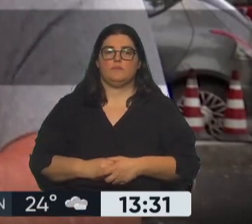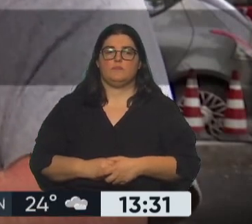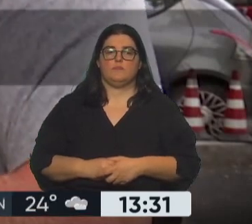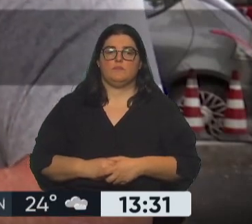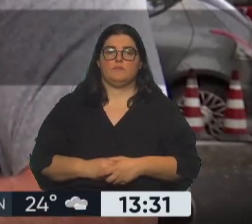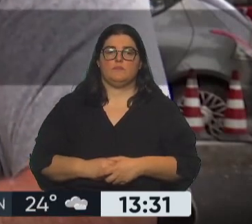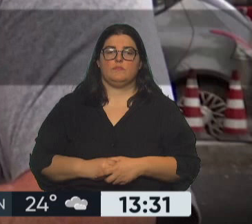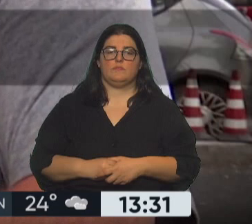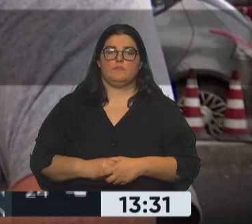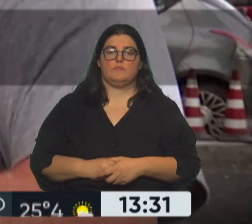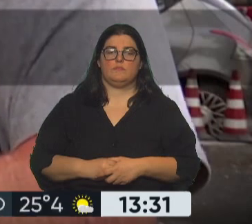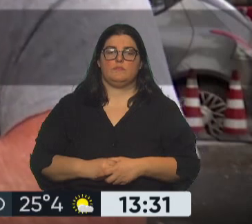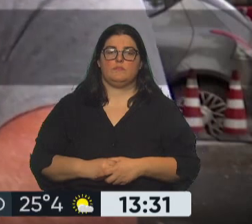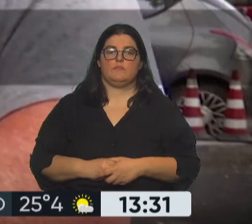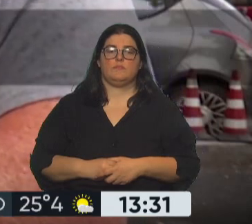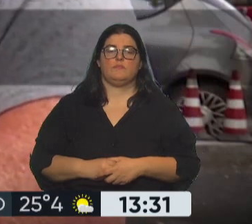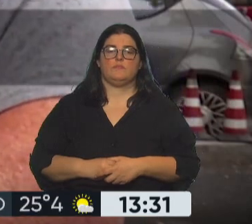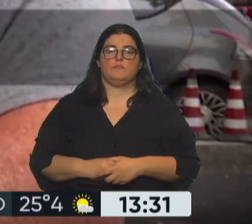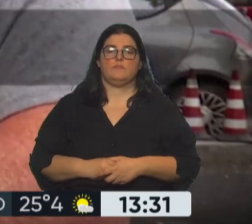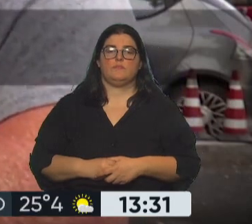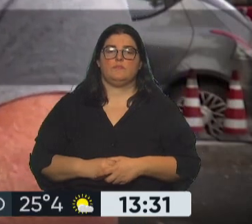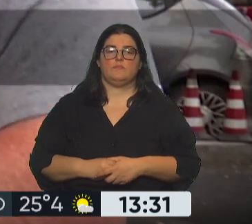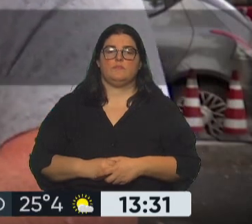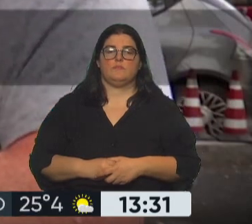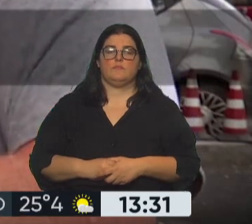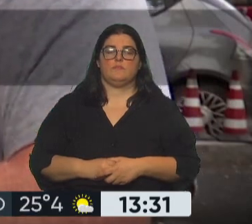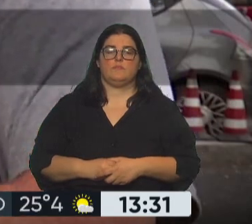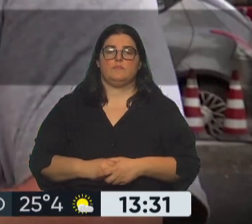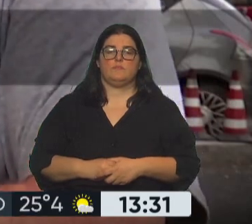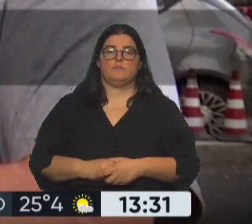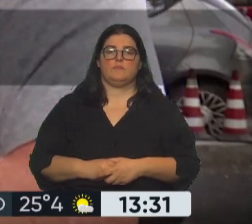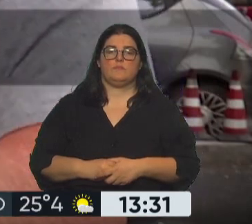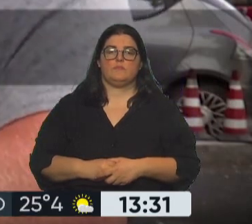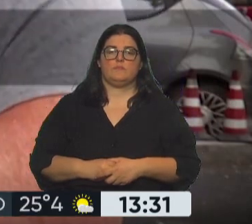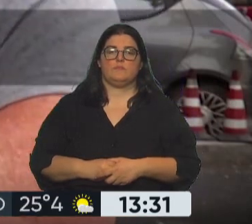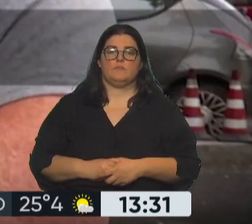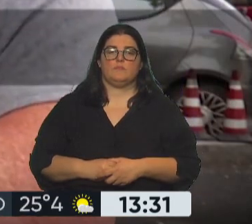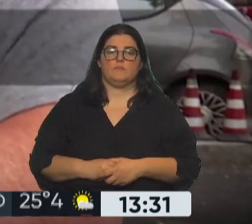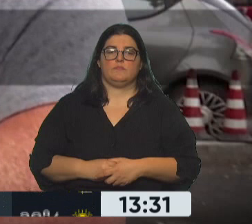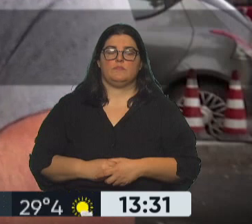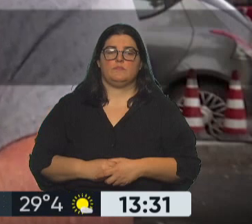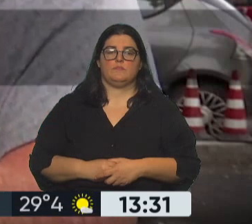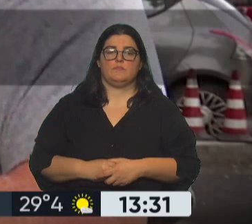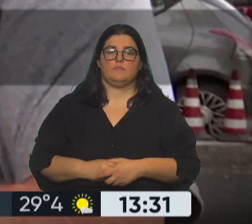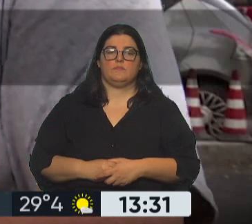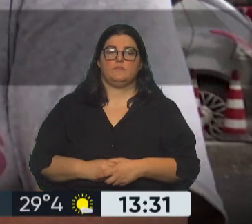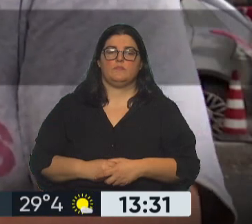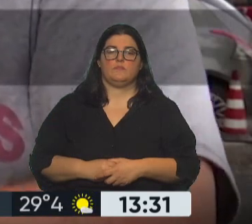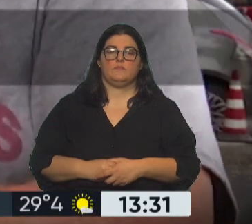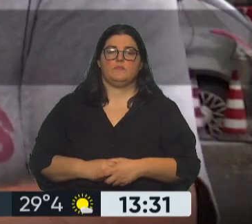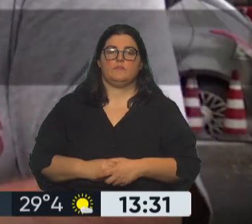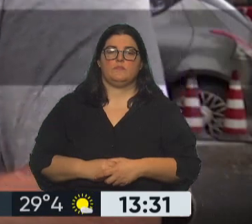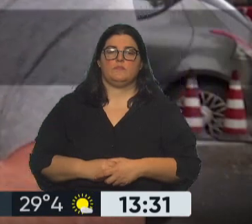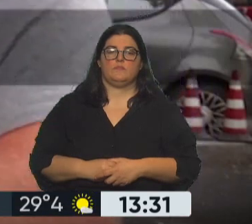di investire in accoglienza, ben sapendo tra l'altro che la quasi totalità